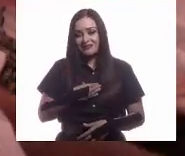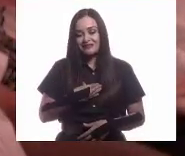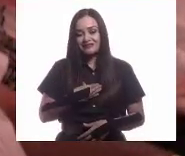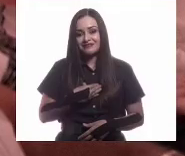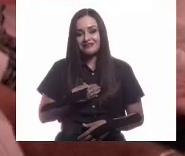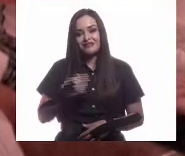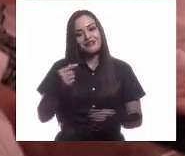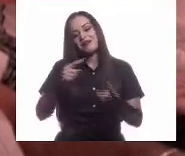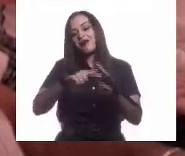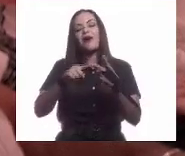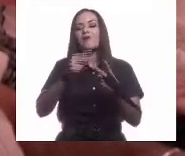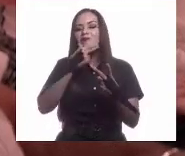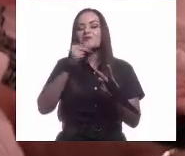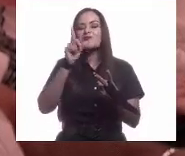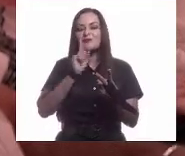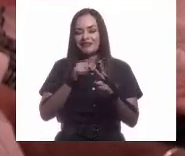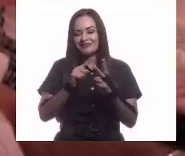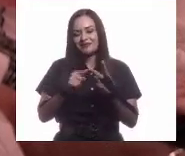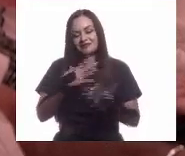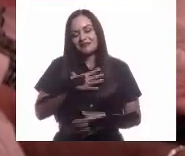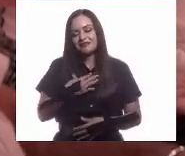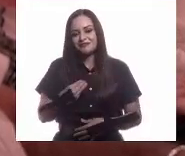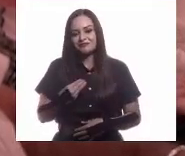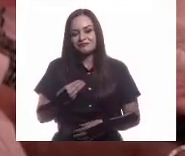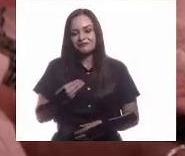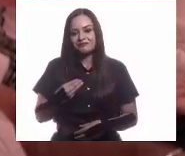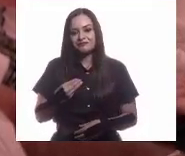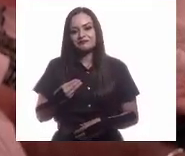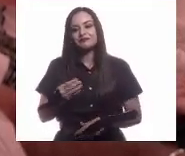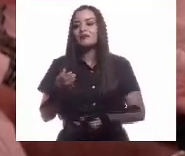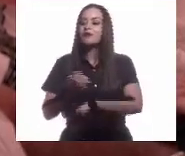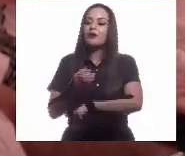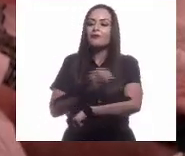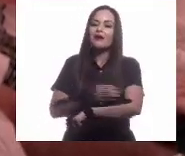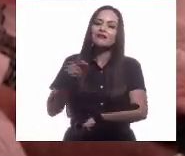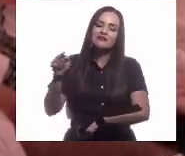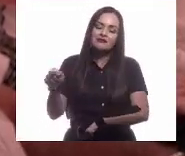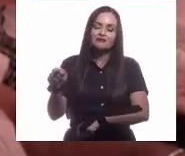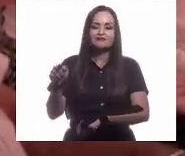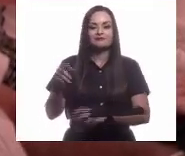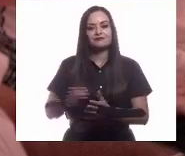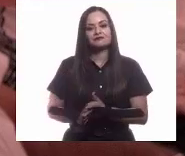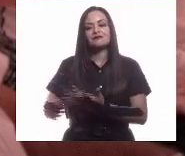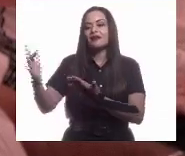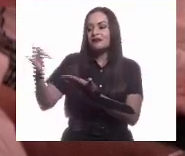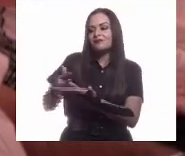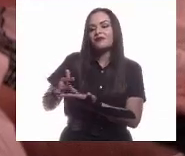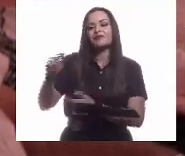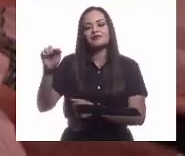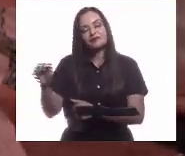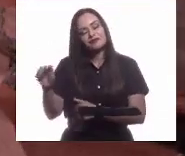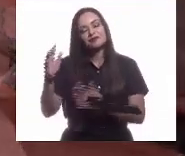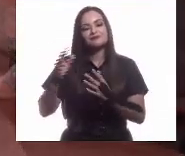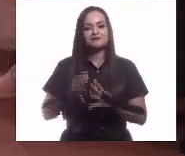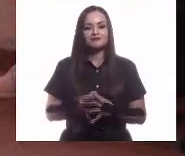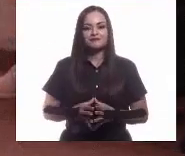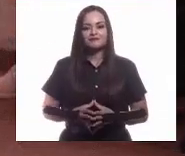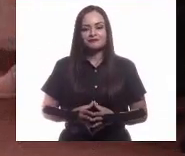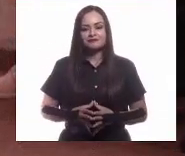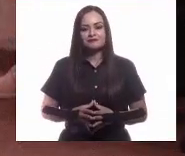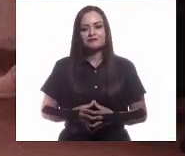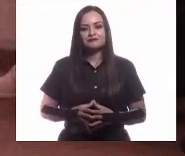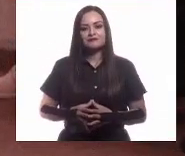y Gabriela, sino también por tu compañía, por tu apoyo, por tu consejo, por